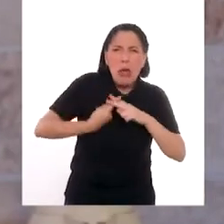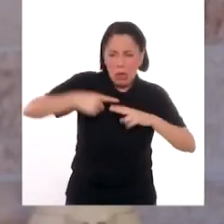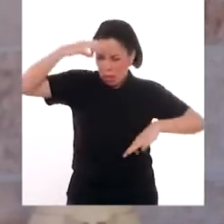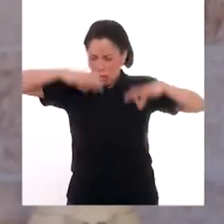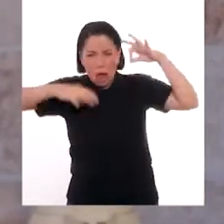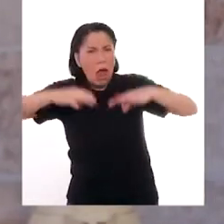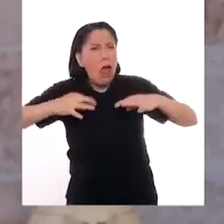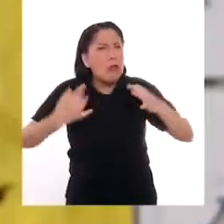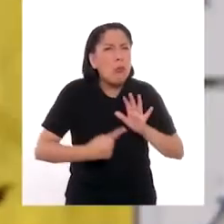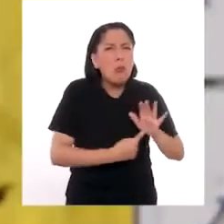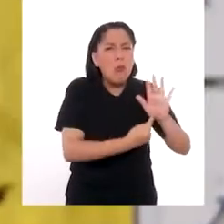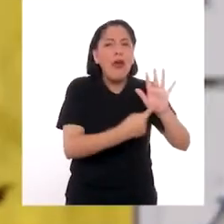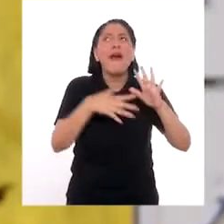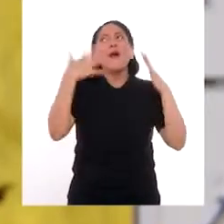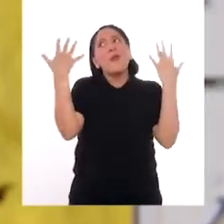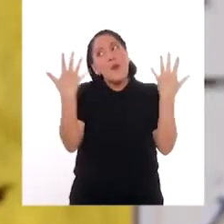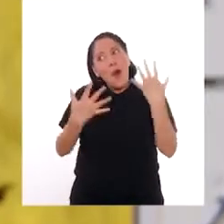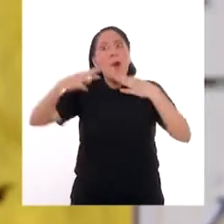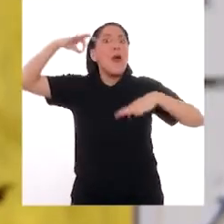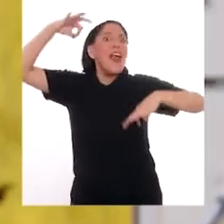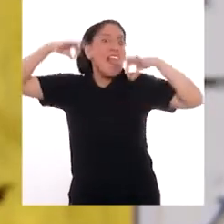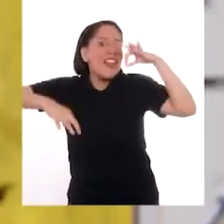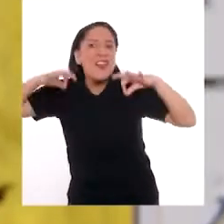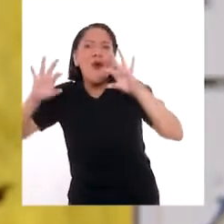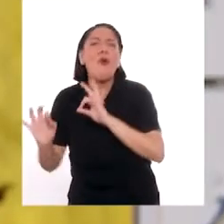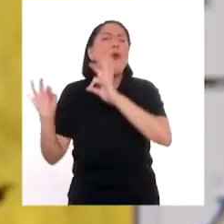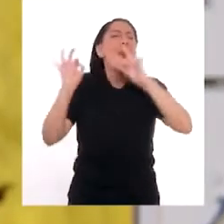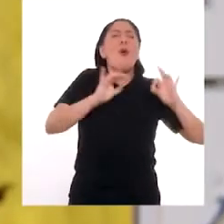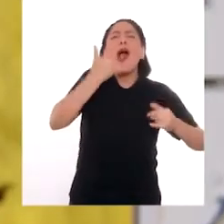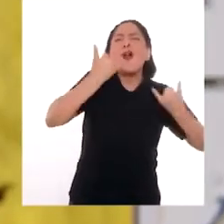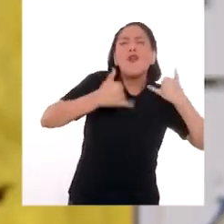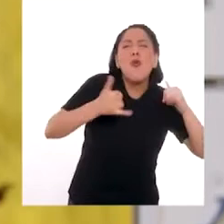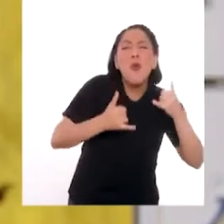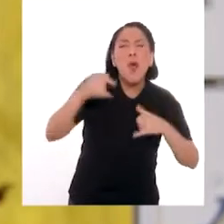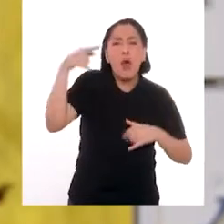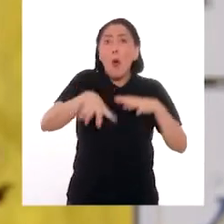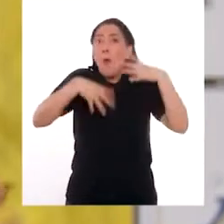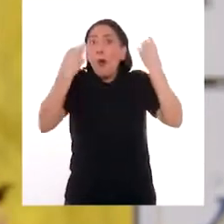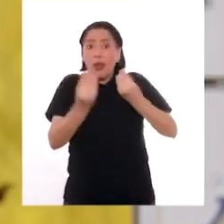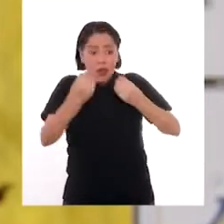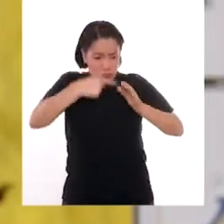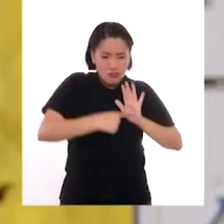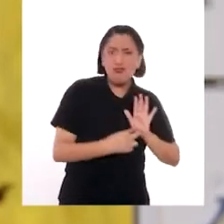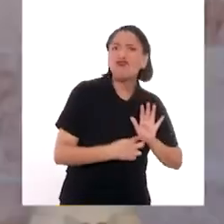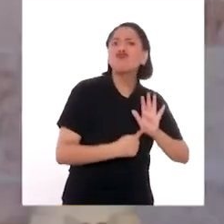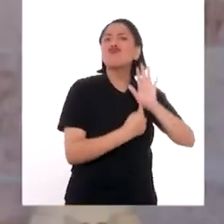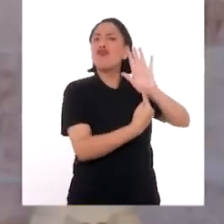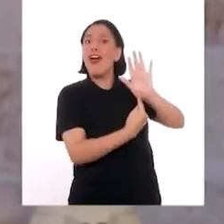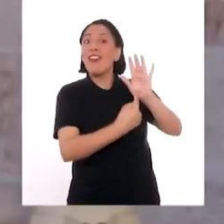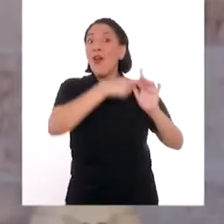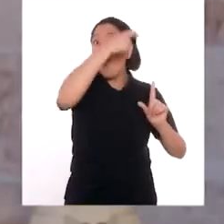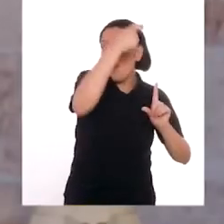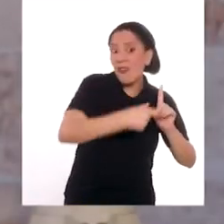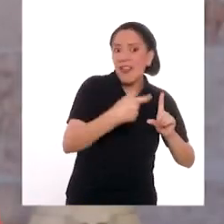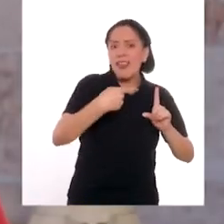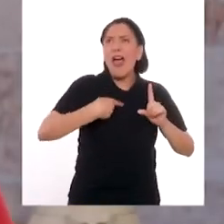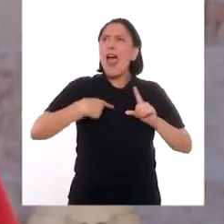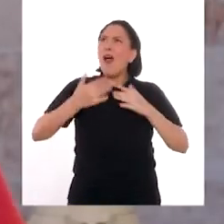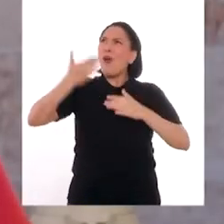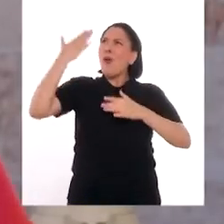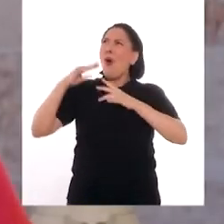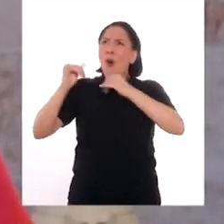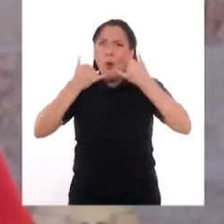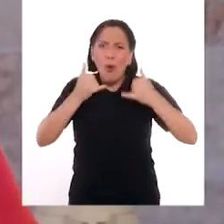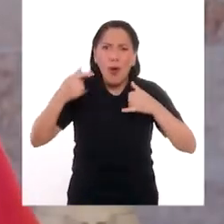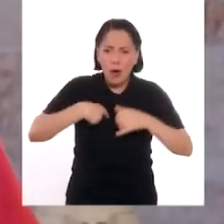hacer teatro. Pues el teatro es un juego en el que interpretamos otros personajes. ¿Como los juegos donde